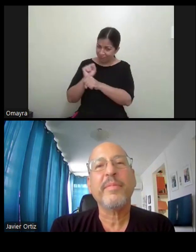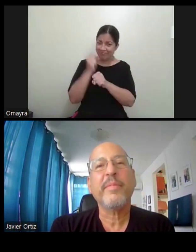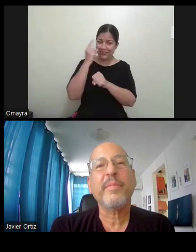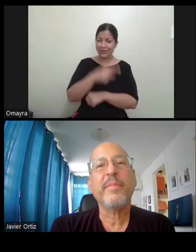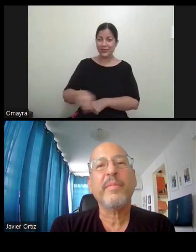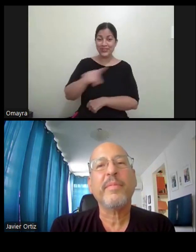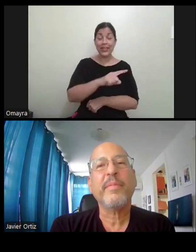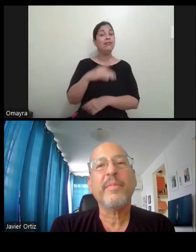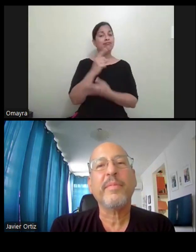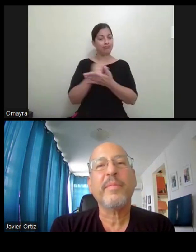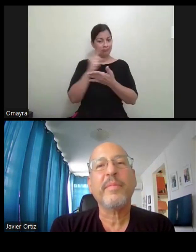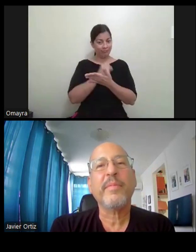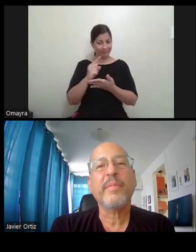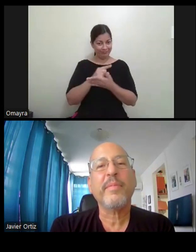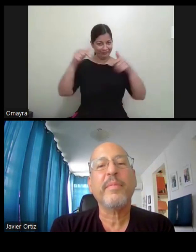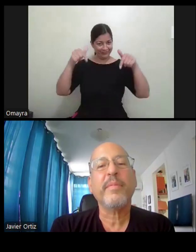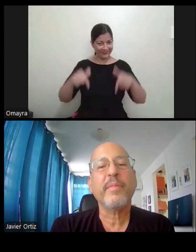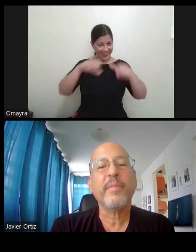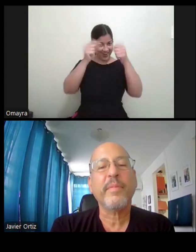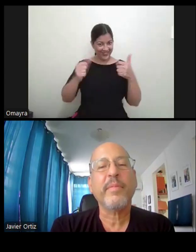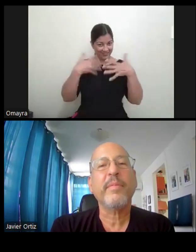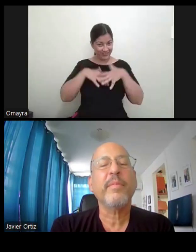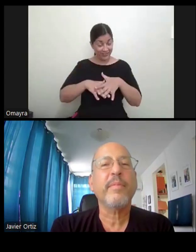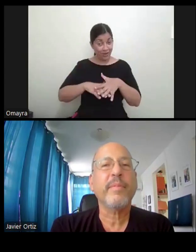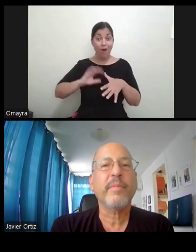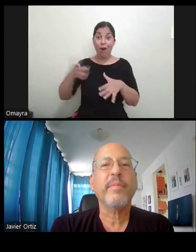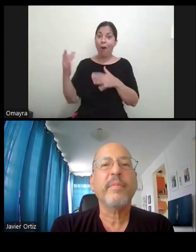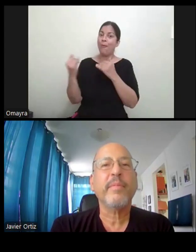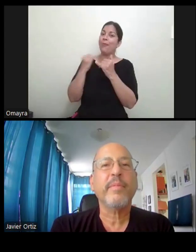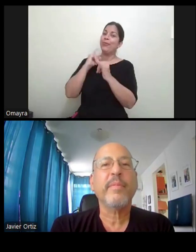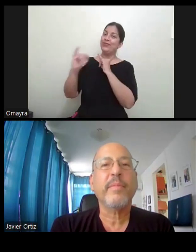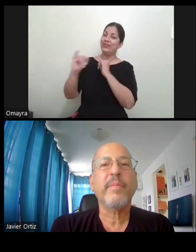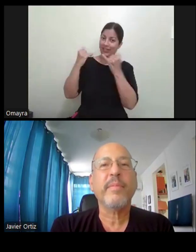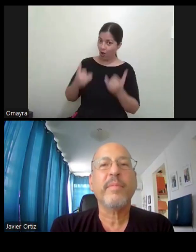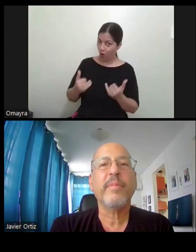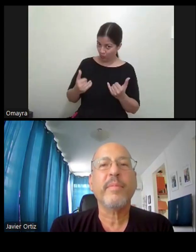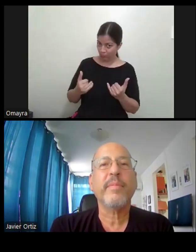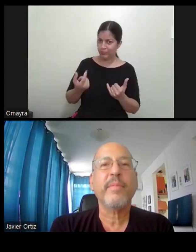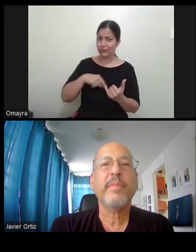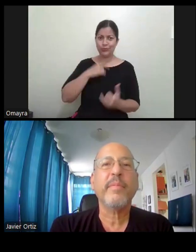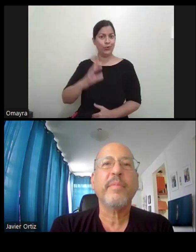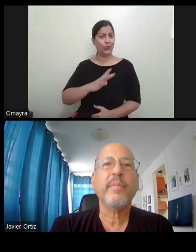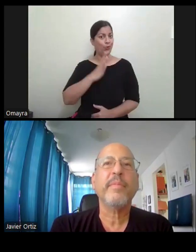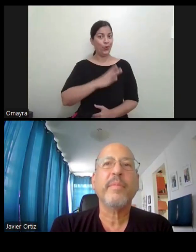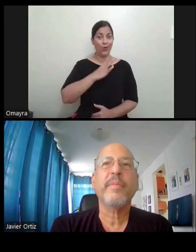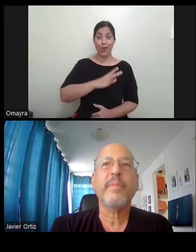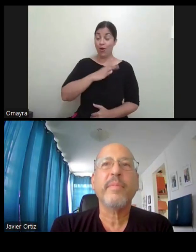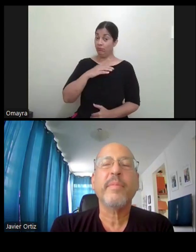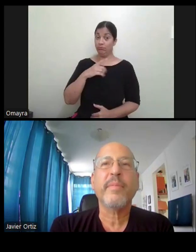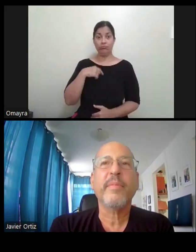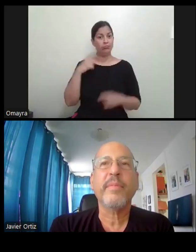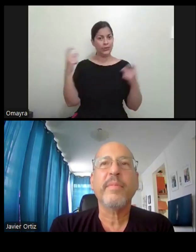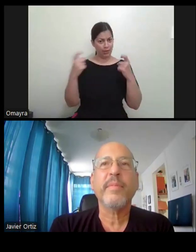ustedes semana tras semana aquí en Artefusión, como la entrevista de hoy, que estamos de gala, porque además de celebrar el